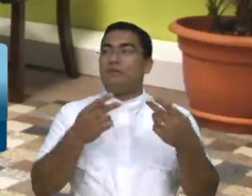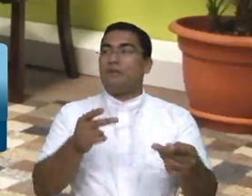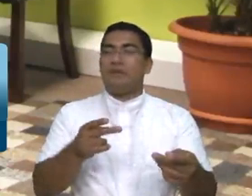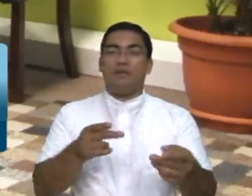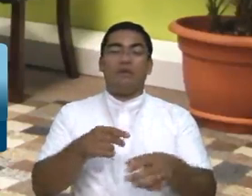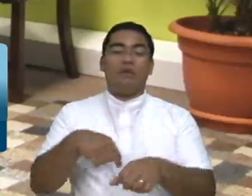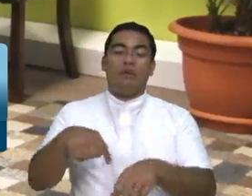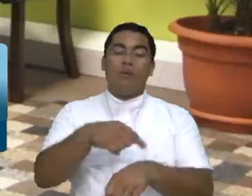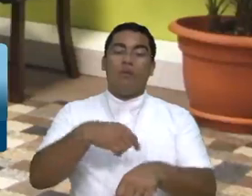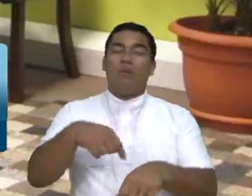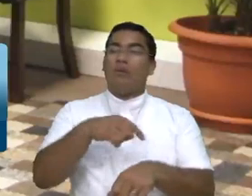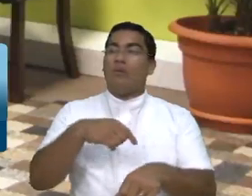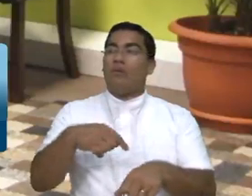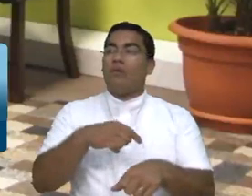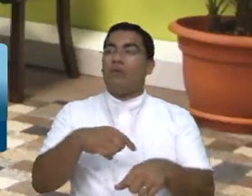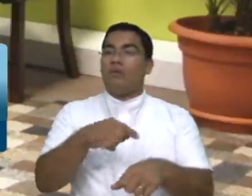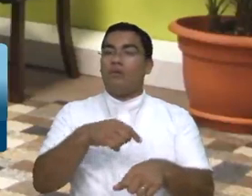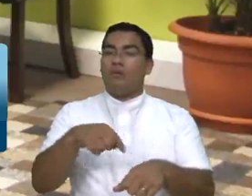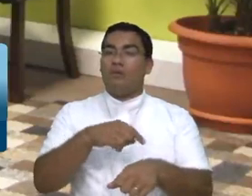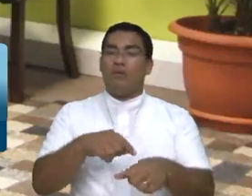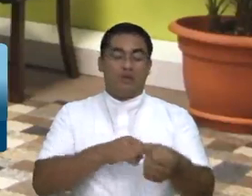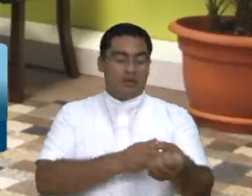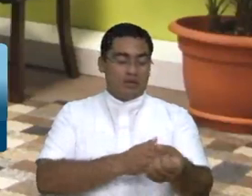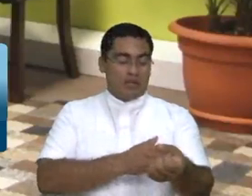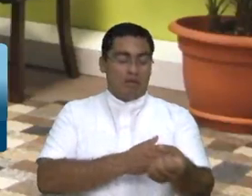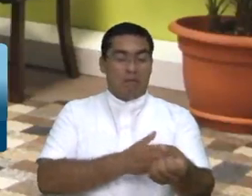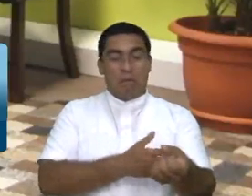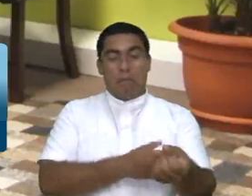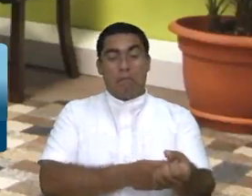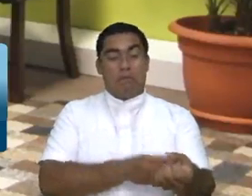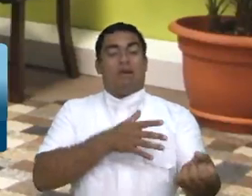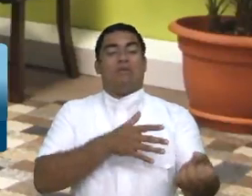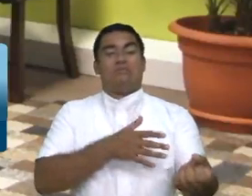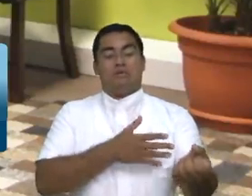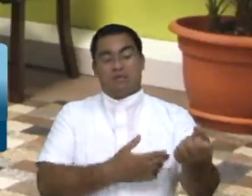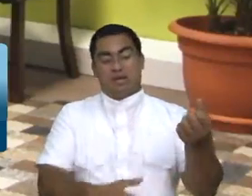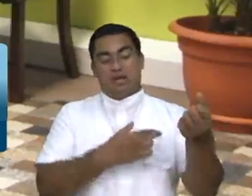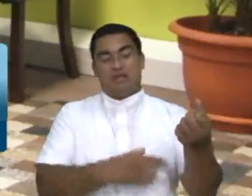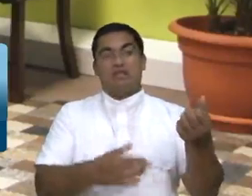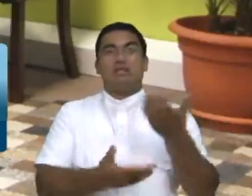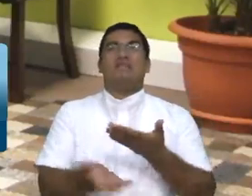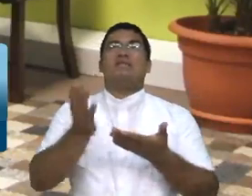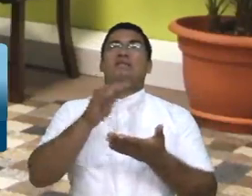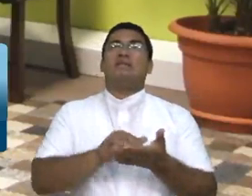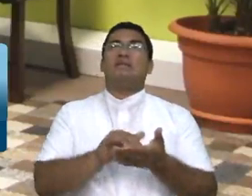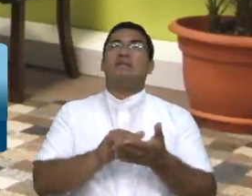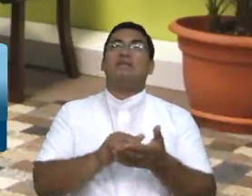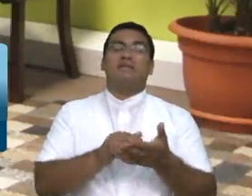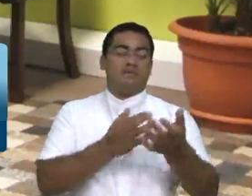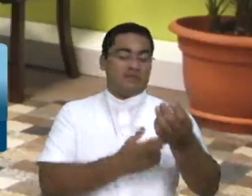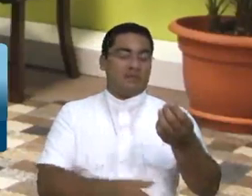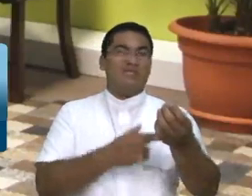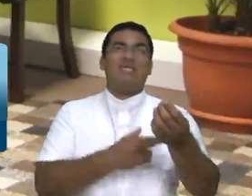hora, ¿verdad?, como el tapón plaquetario es débil, no se va a sostener mucho tiempo, se va a volver a abrir la herida. Ajá. Porque no hay